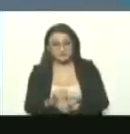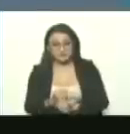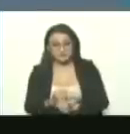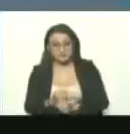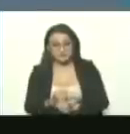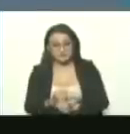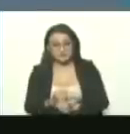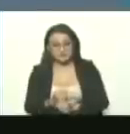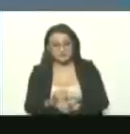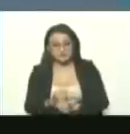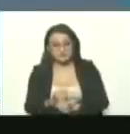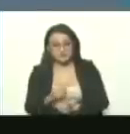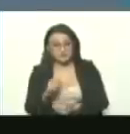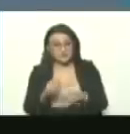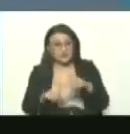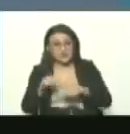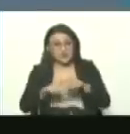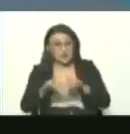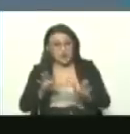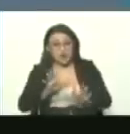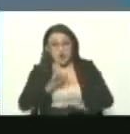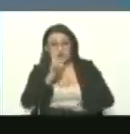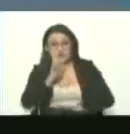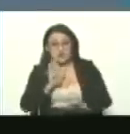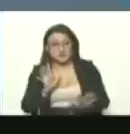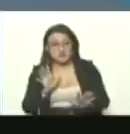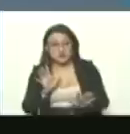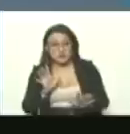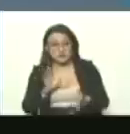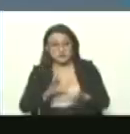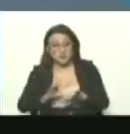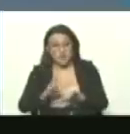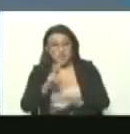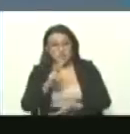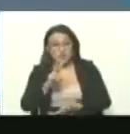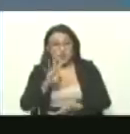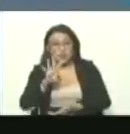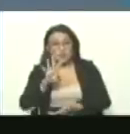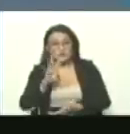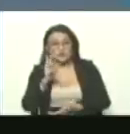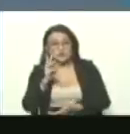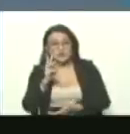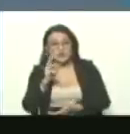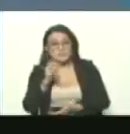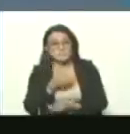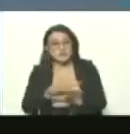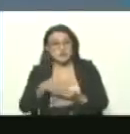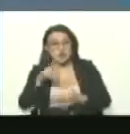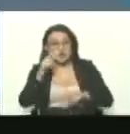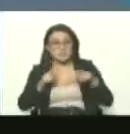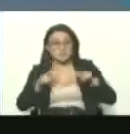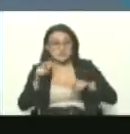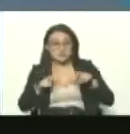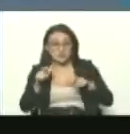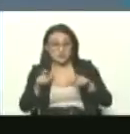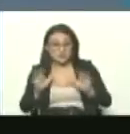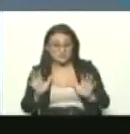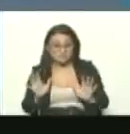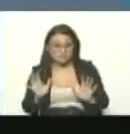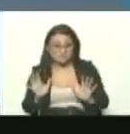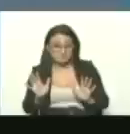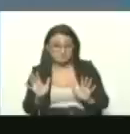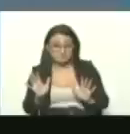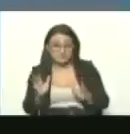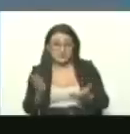sociedades actuales es una cosa catastrófica, porque son ciudades de 2, 3, 4 millones de habitantes, ¿verdad? Que